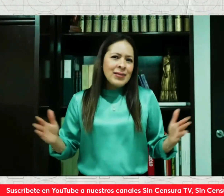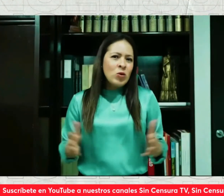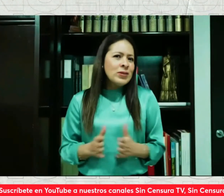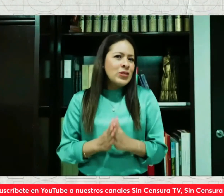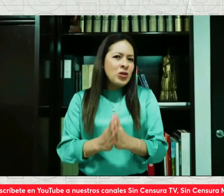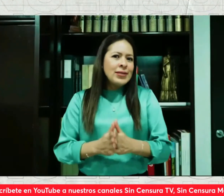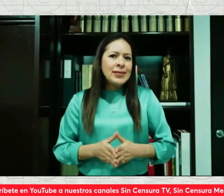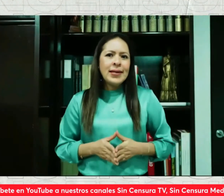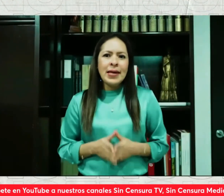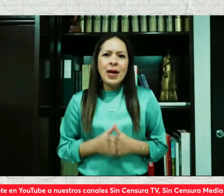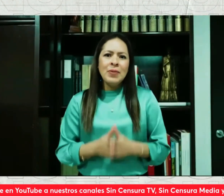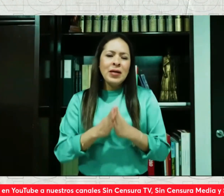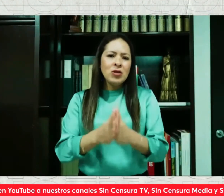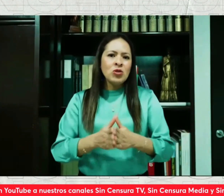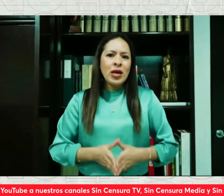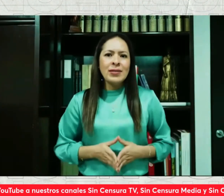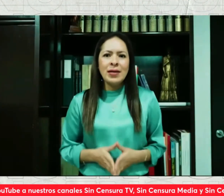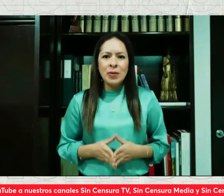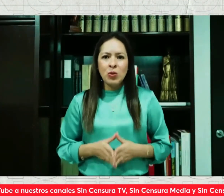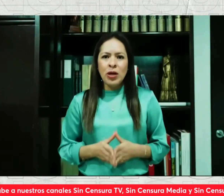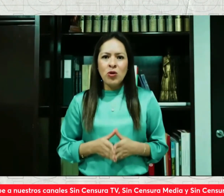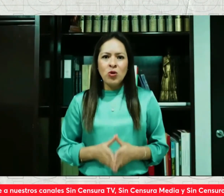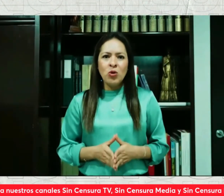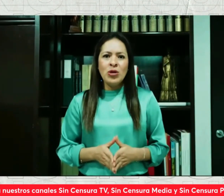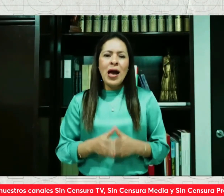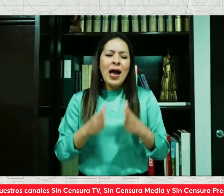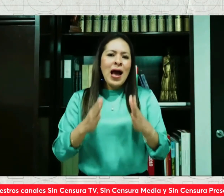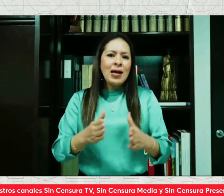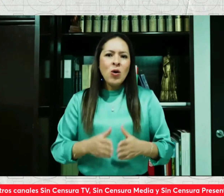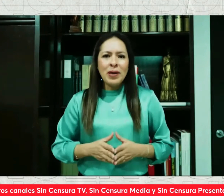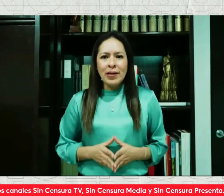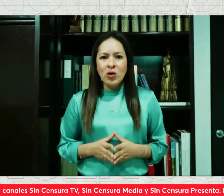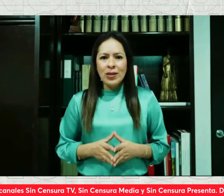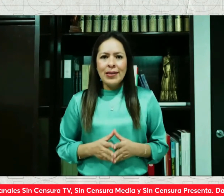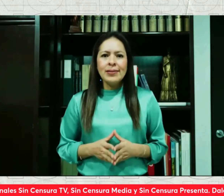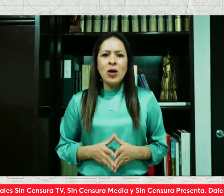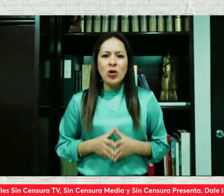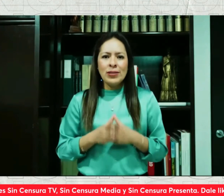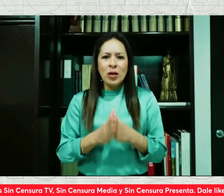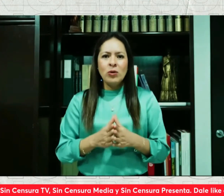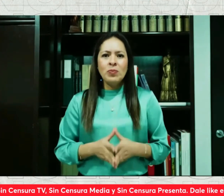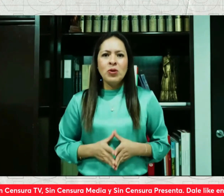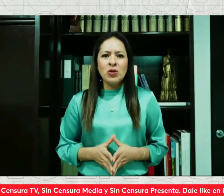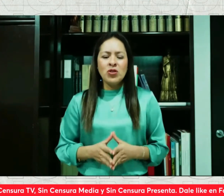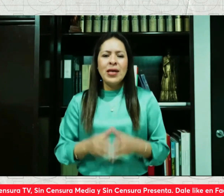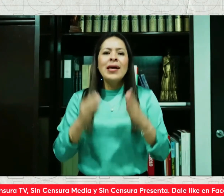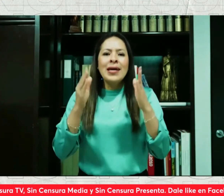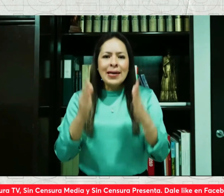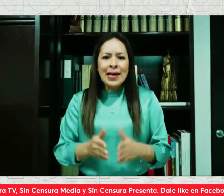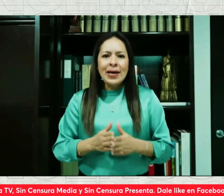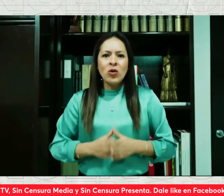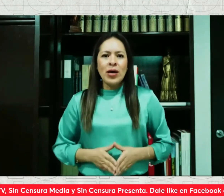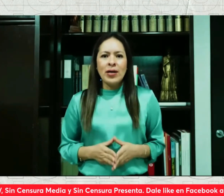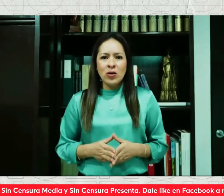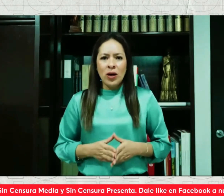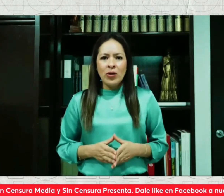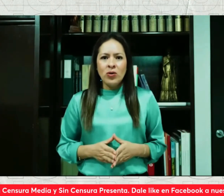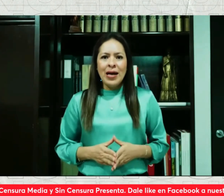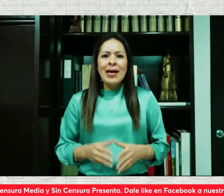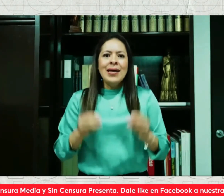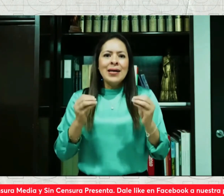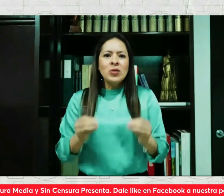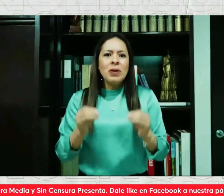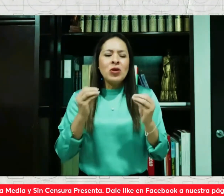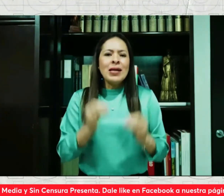A las acusaciones y señalamientos que hace el diputado Noroña al gobernador del estado de San Luis Potosí, Ricardo Gallardo